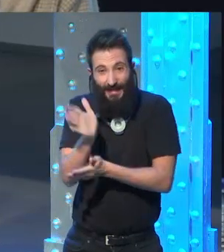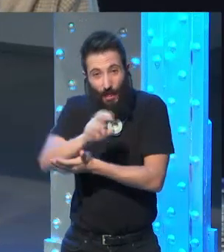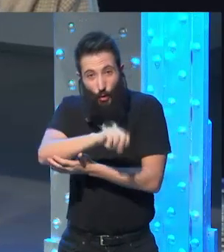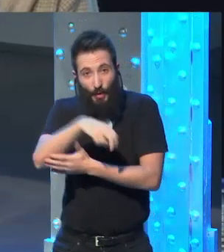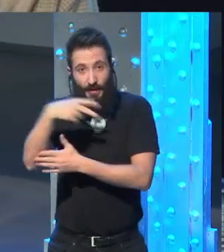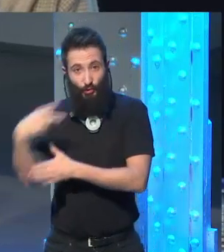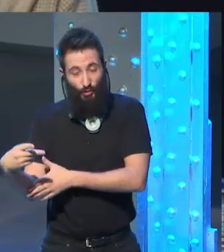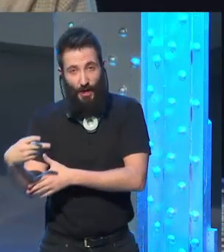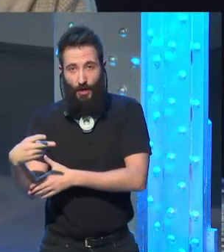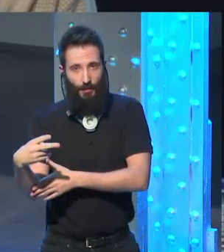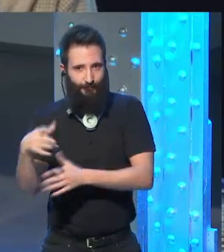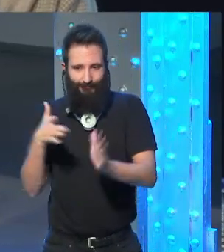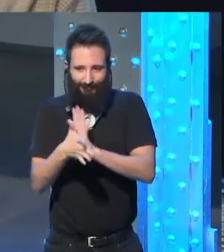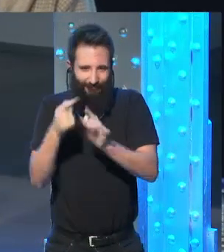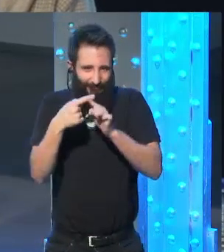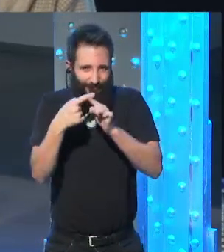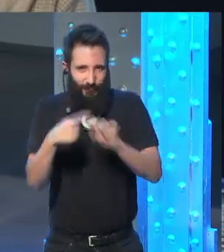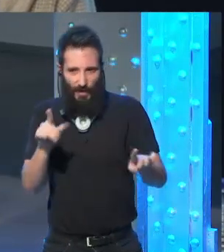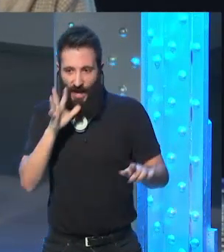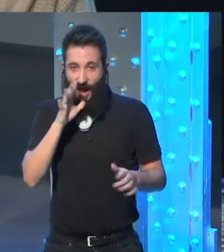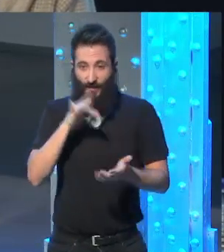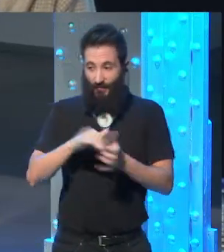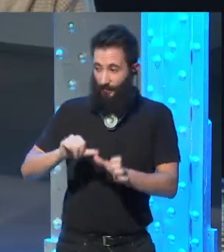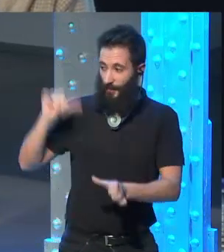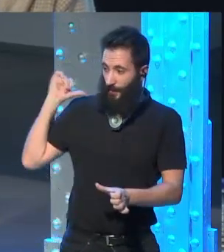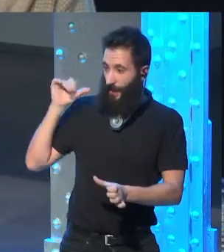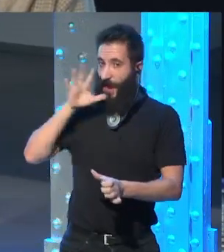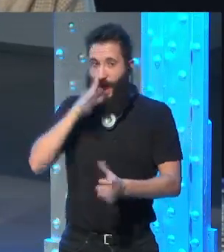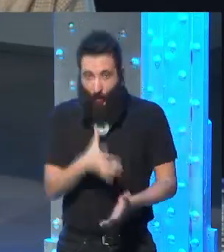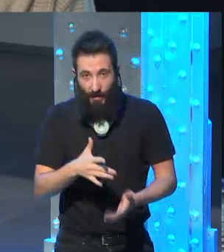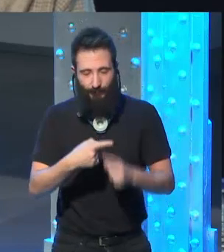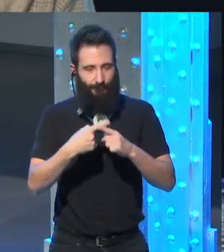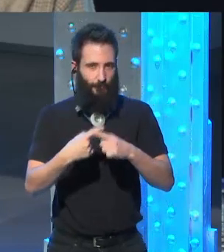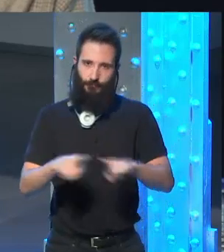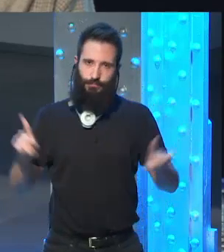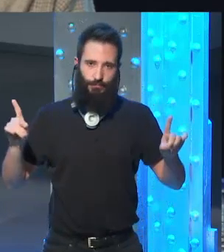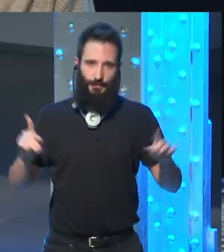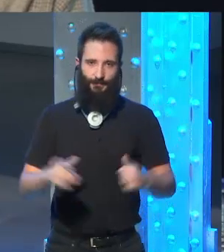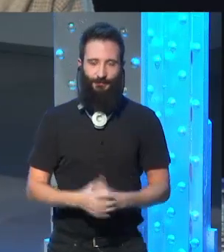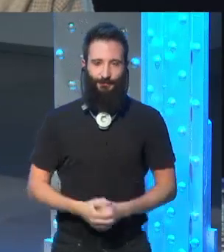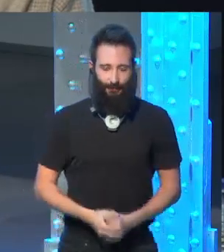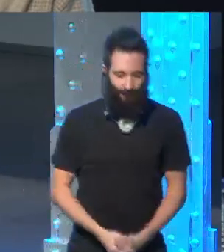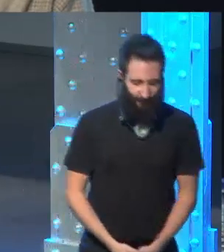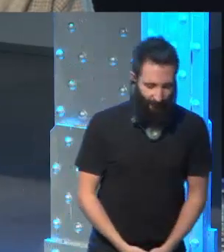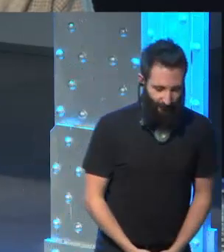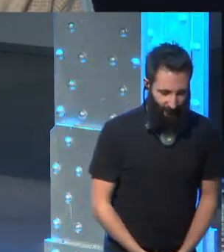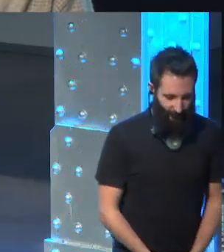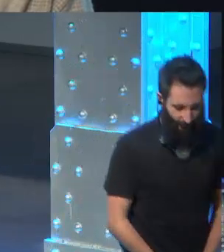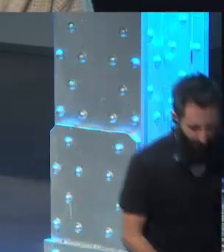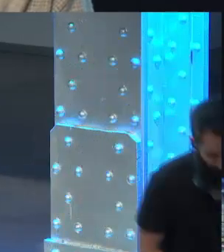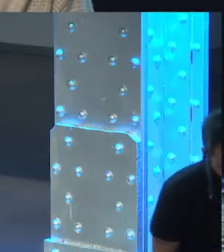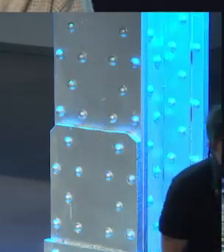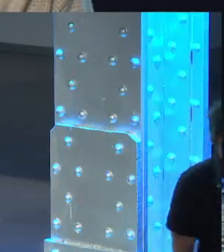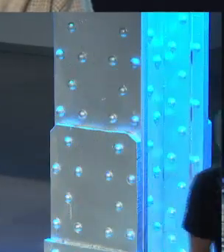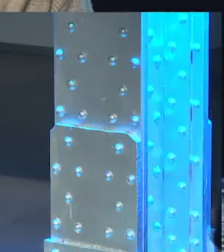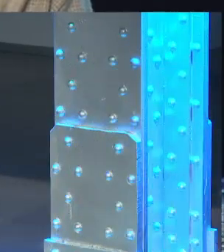resultado son diferentes ahora de lo que eran antes y de mi forma de trabajar antes. Yo, y ya se lo he dicho a Jane en alguna